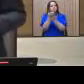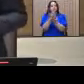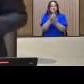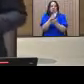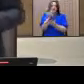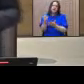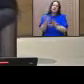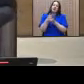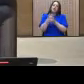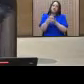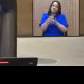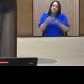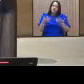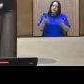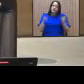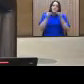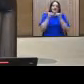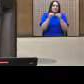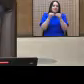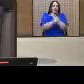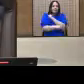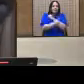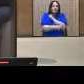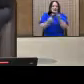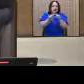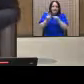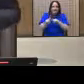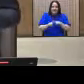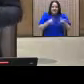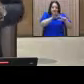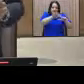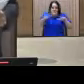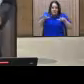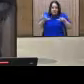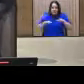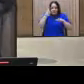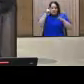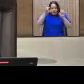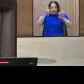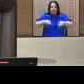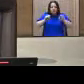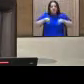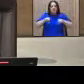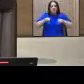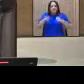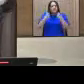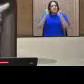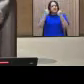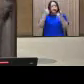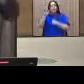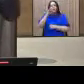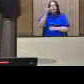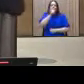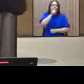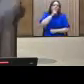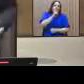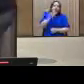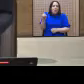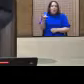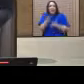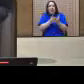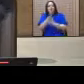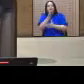inyecta recursos a este país en distintos sectores para poder potencializar de forma privada o a través